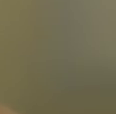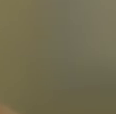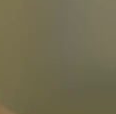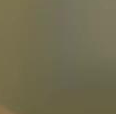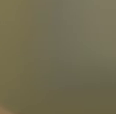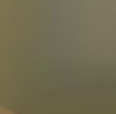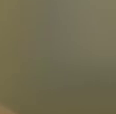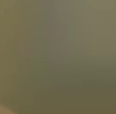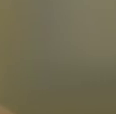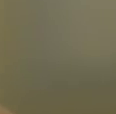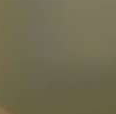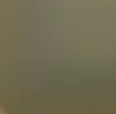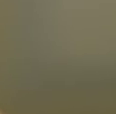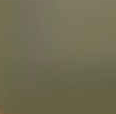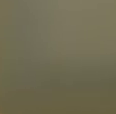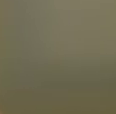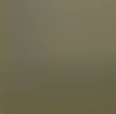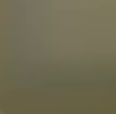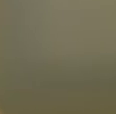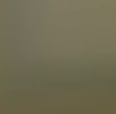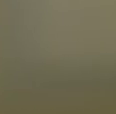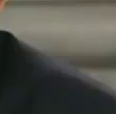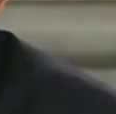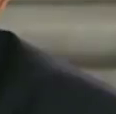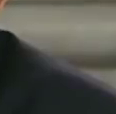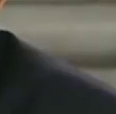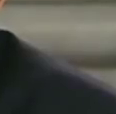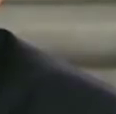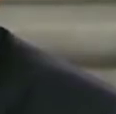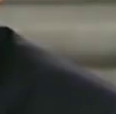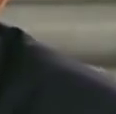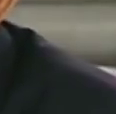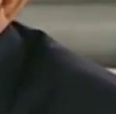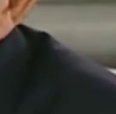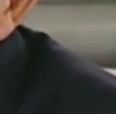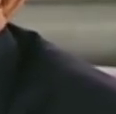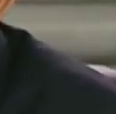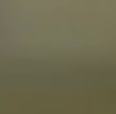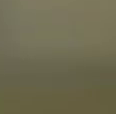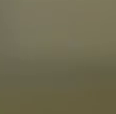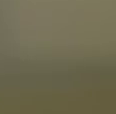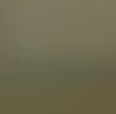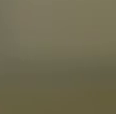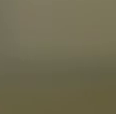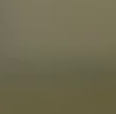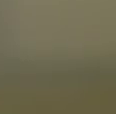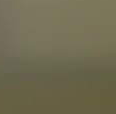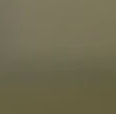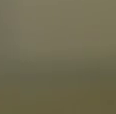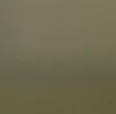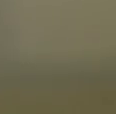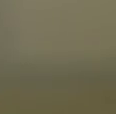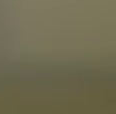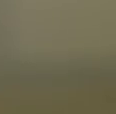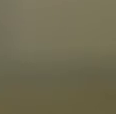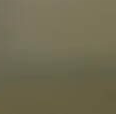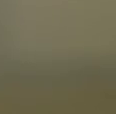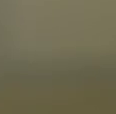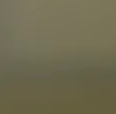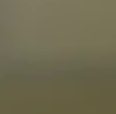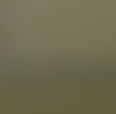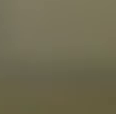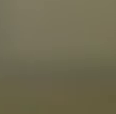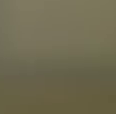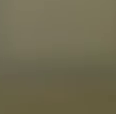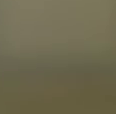se ve que llamada en el cachete castro soteldo un cachete cuánto cuesta ese cachete y medio 7 bolívares con un